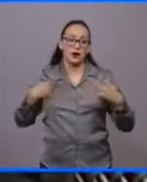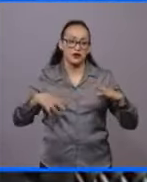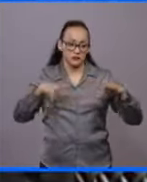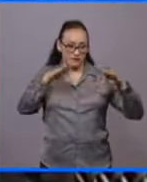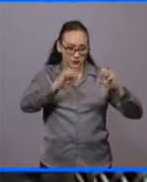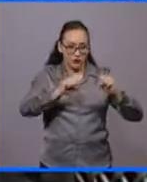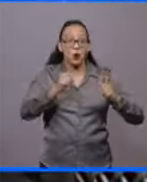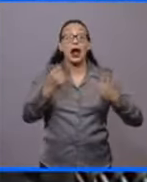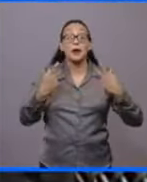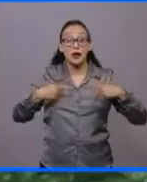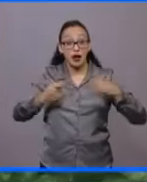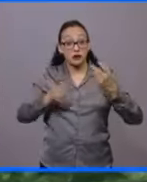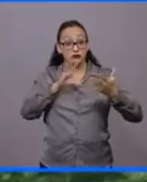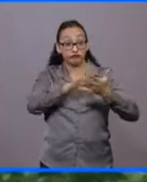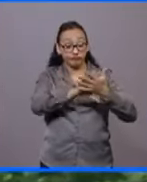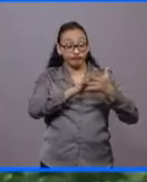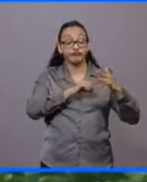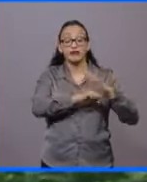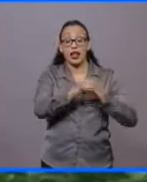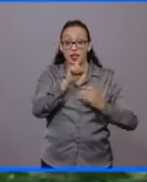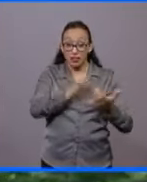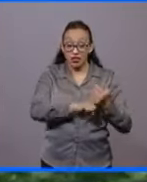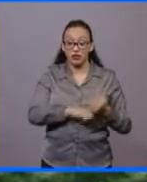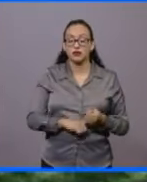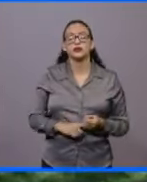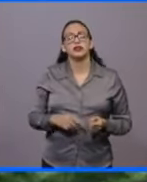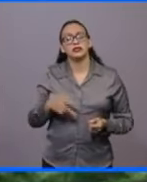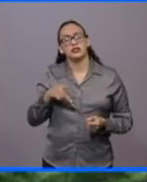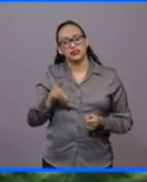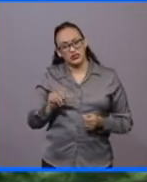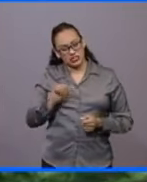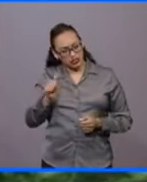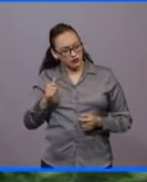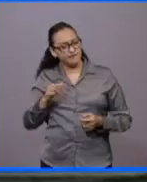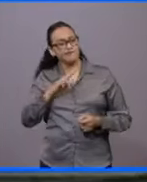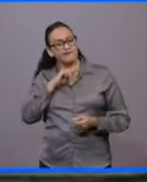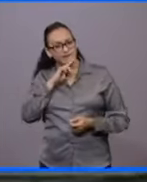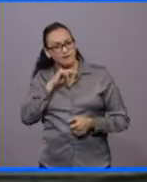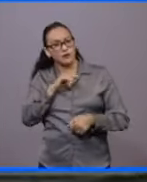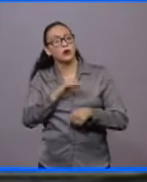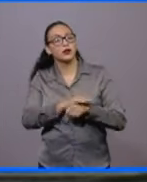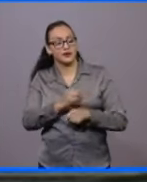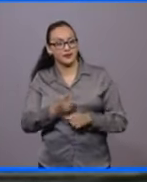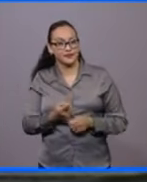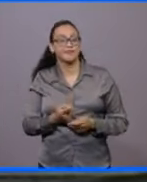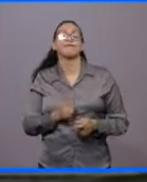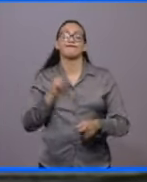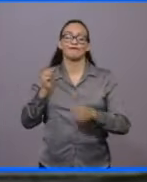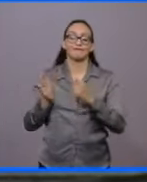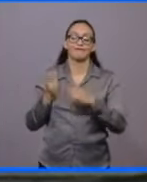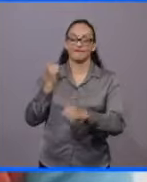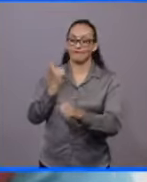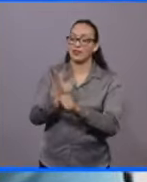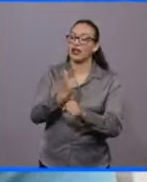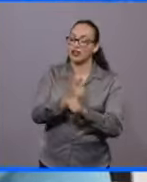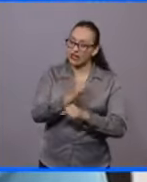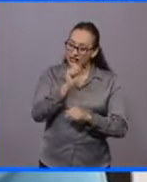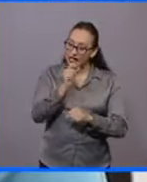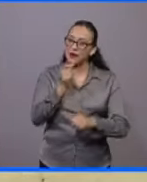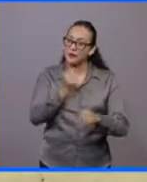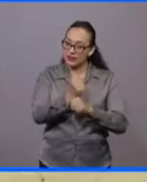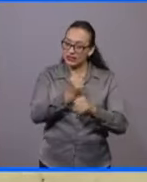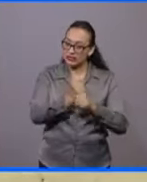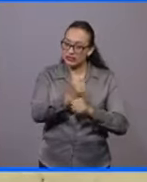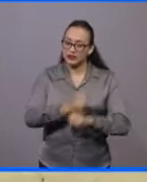e internamiento de las personas, aunque también existe preocupación por otro tipo de situaciones en las que se ha detectado este tipo de